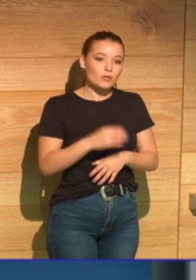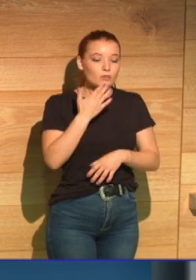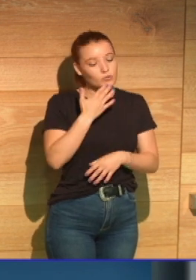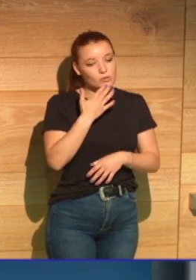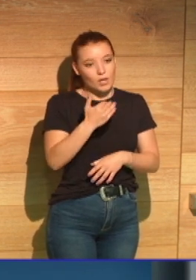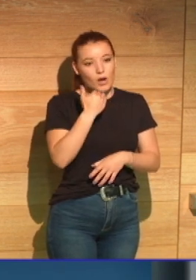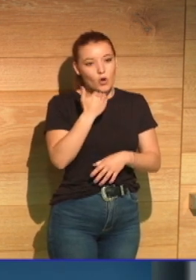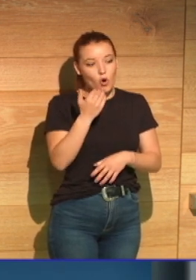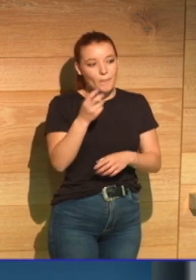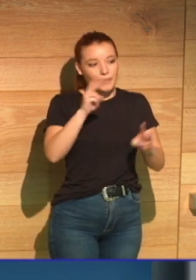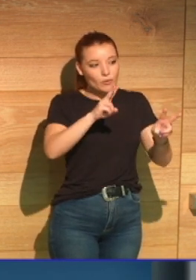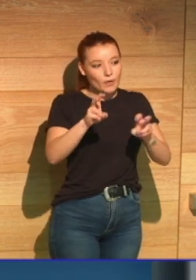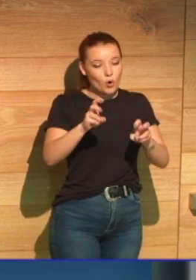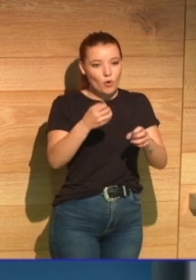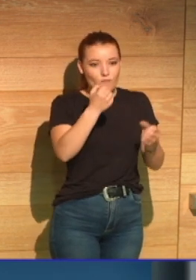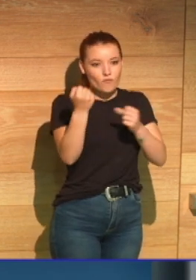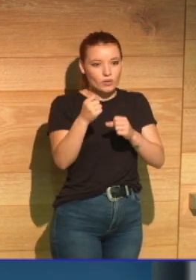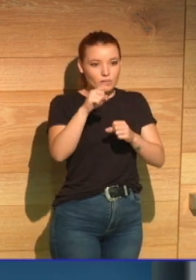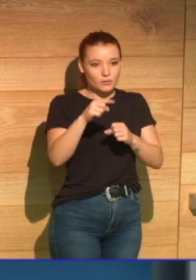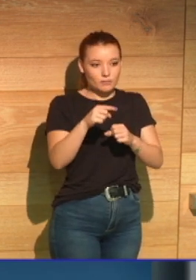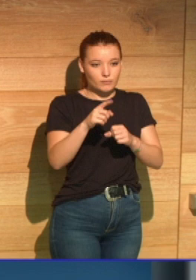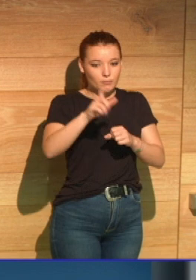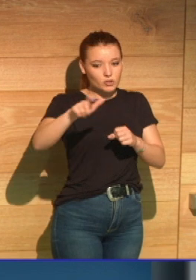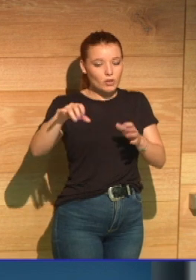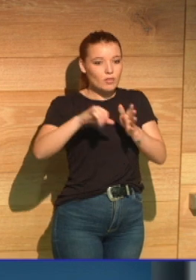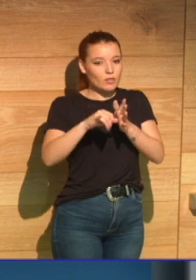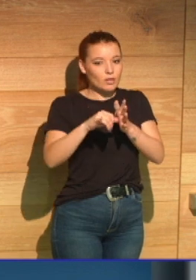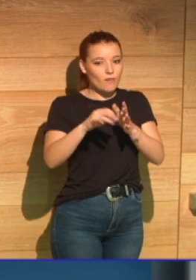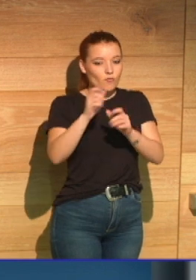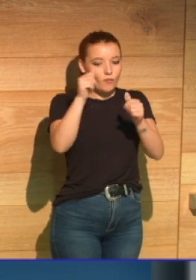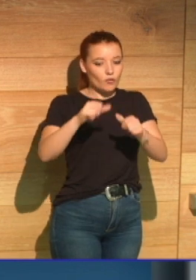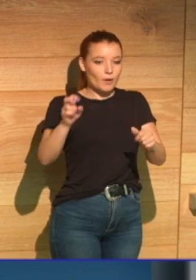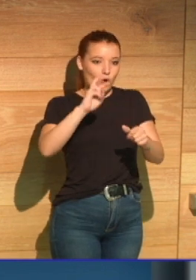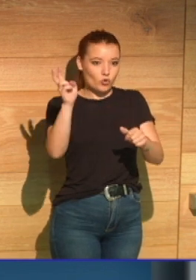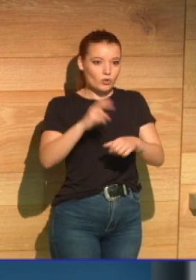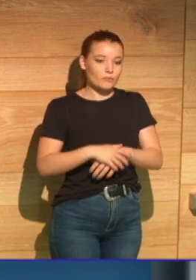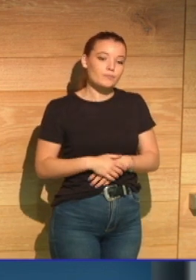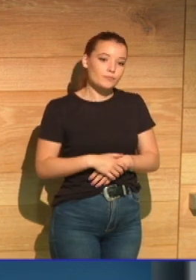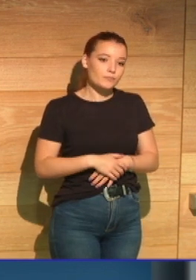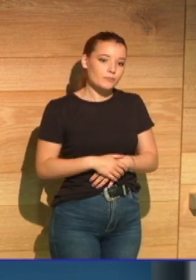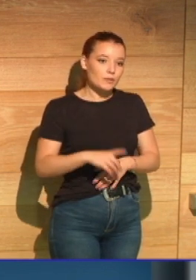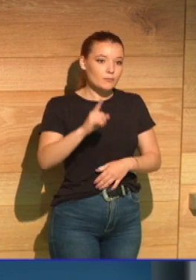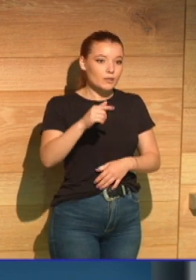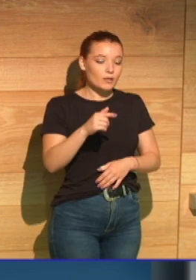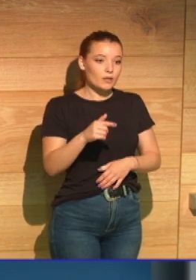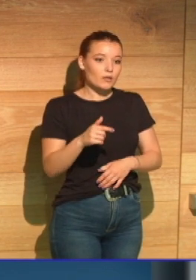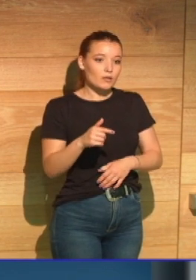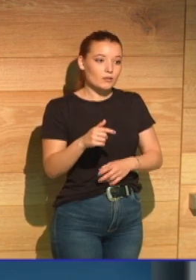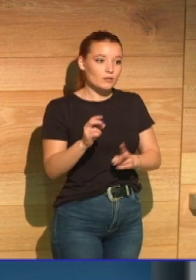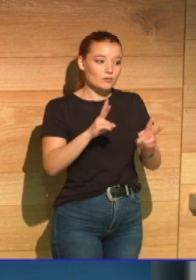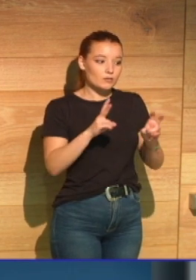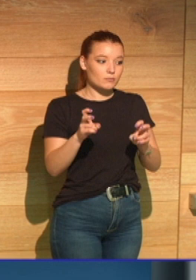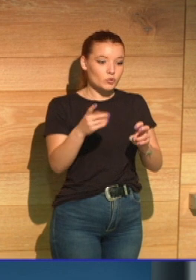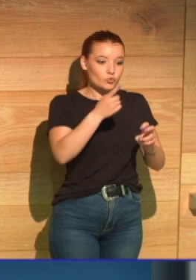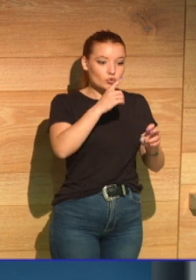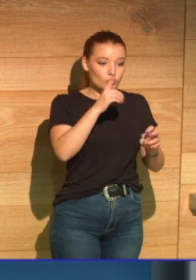de acercarte a los públicos desde otros lugares, desde otro mensaje, desde otras discusiones, también otra vez referidas a lo que estamos viviendo